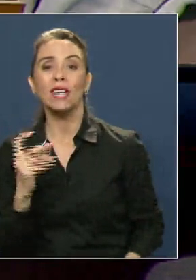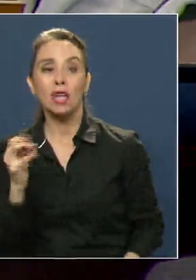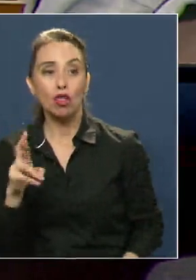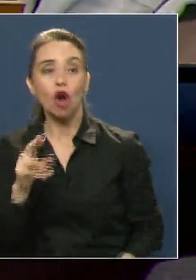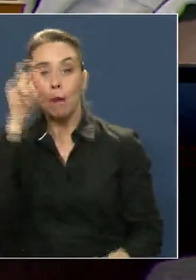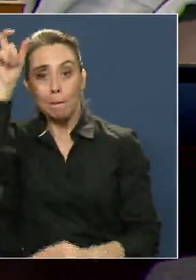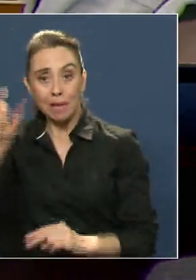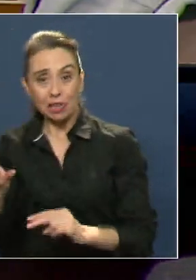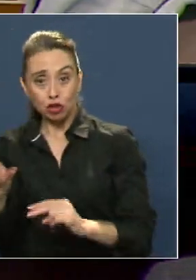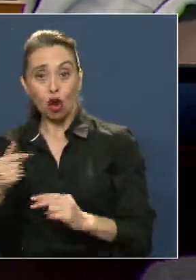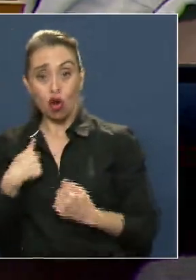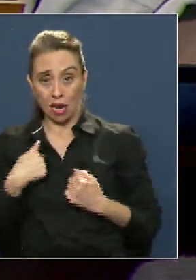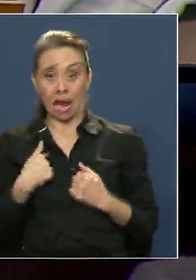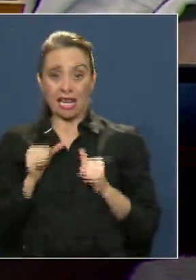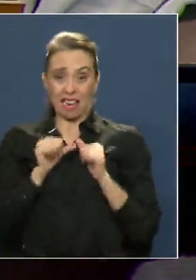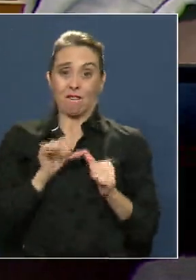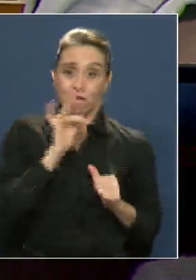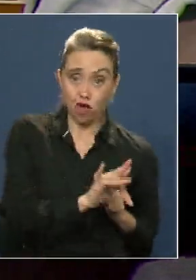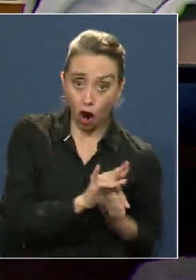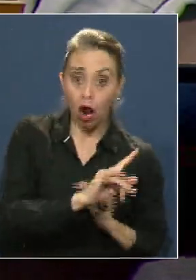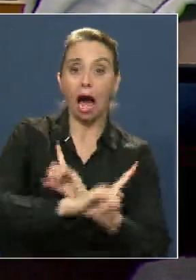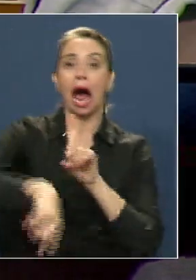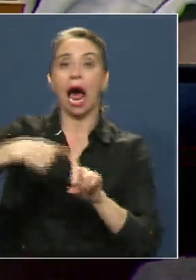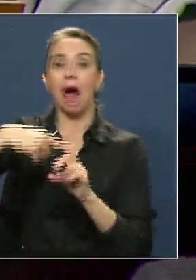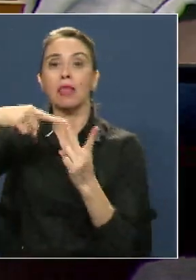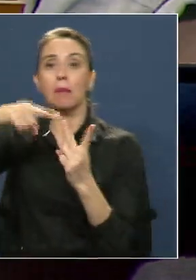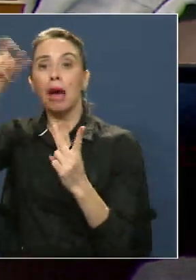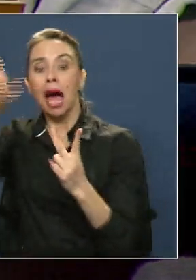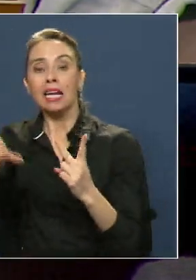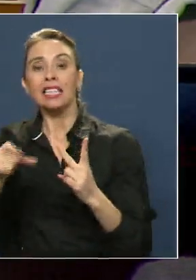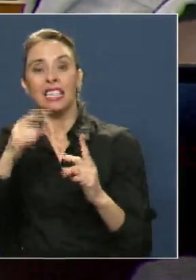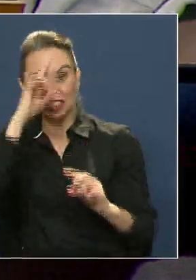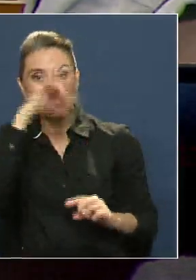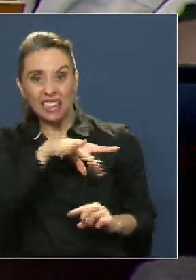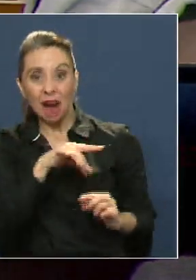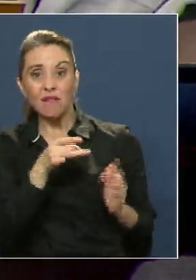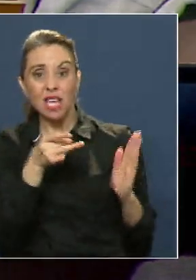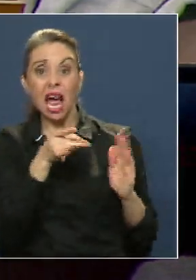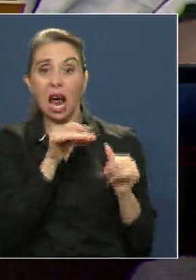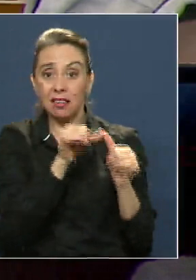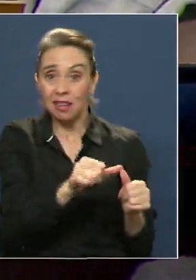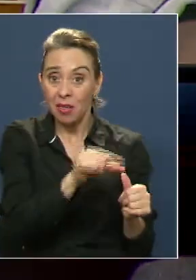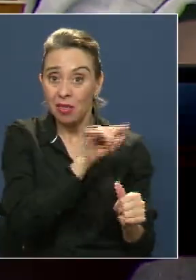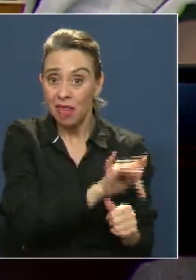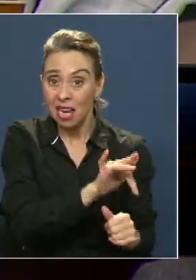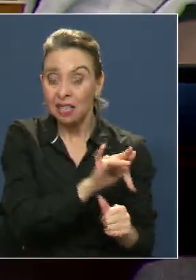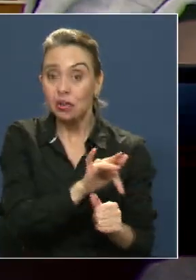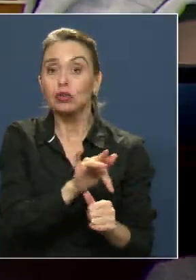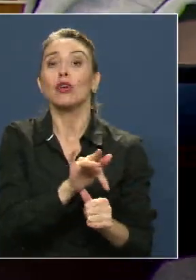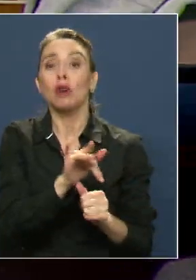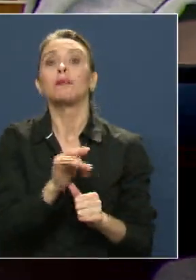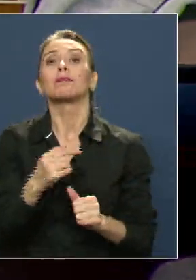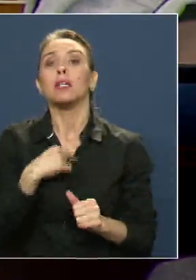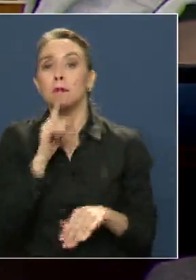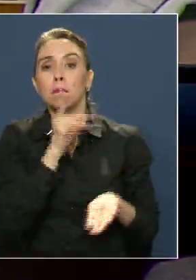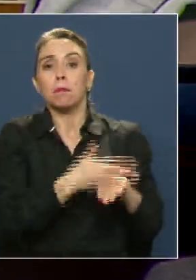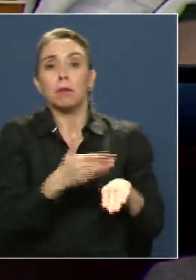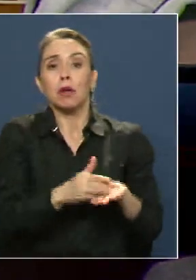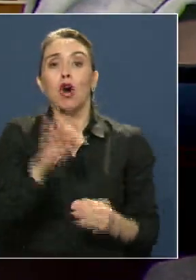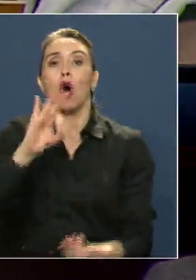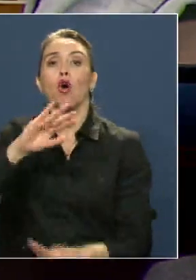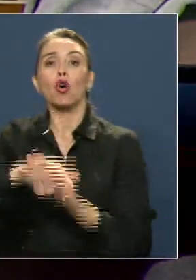autores materiales, es también con aquellos que contribuyeron al delito encubriéndolo o siendo cómplices. Presidente, y la